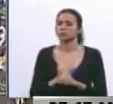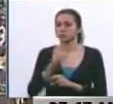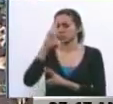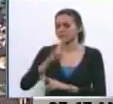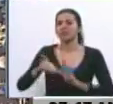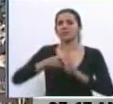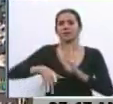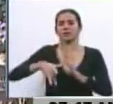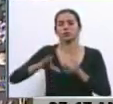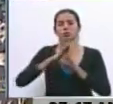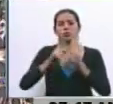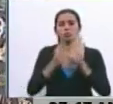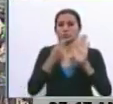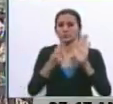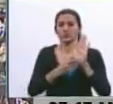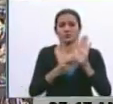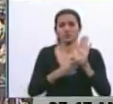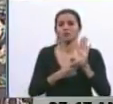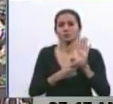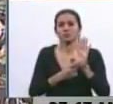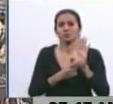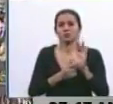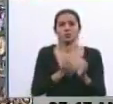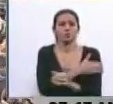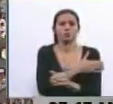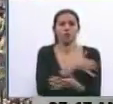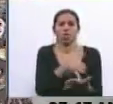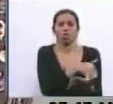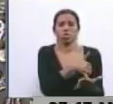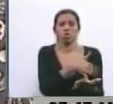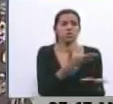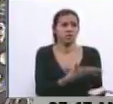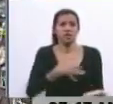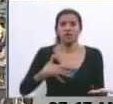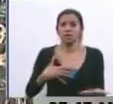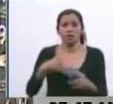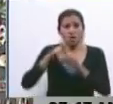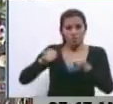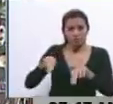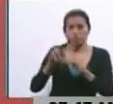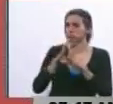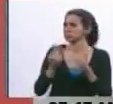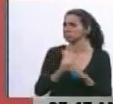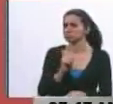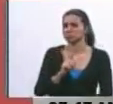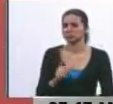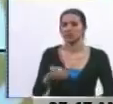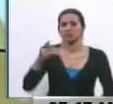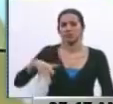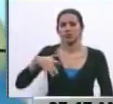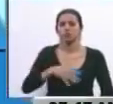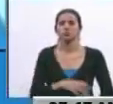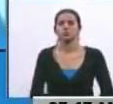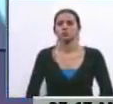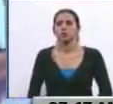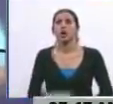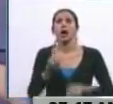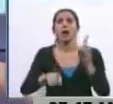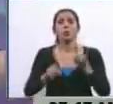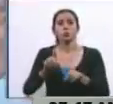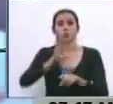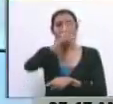en la Constitución y que esta derecha maltrecha quiere erradicar. Y se han levantado voces también del mundo entero a favor de Venezuela, y así lo